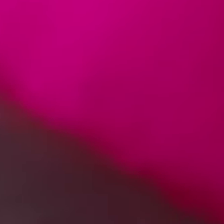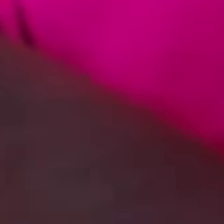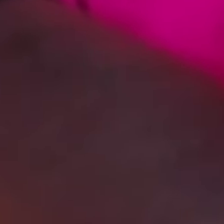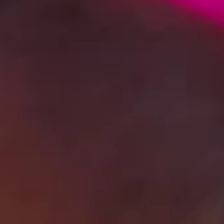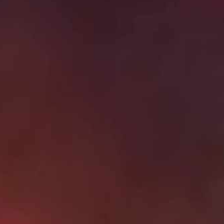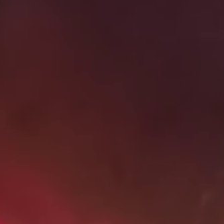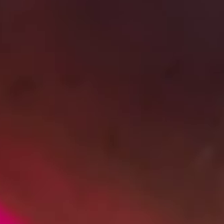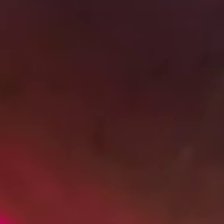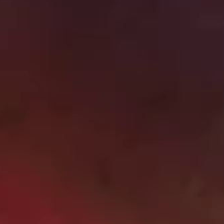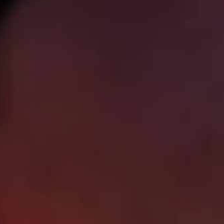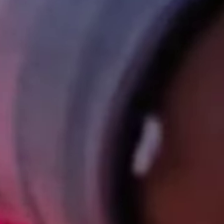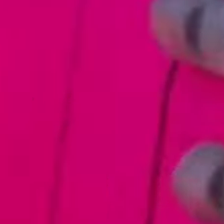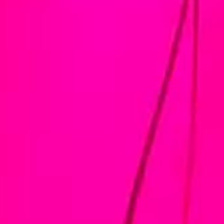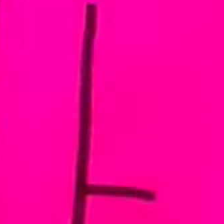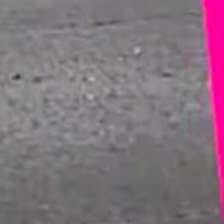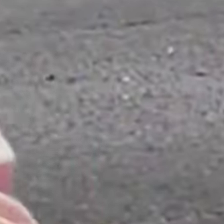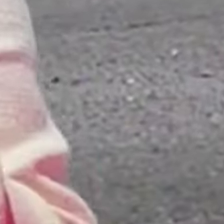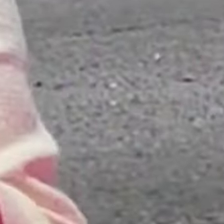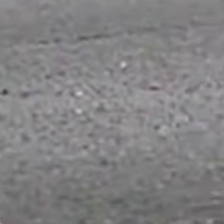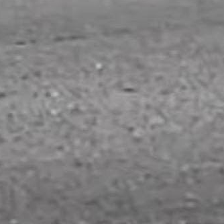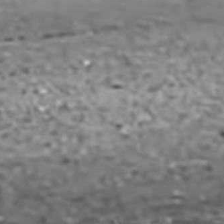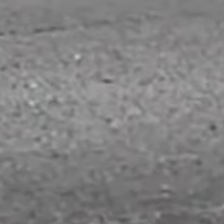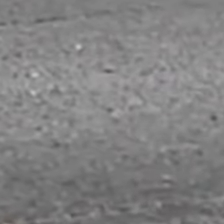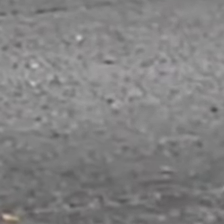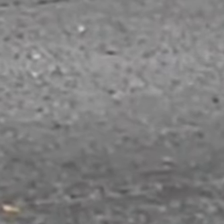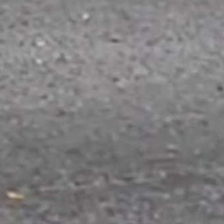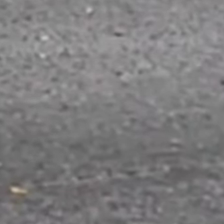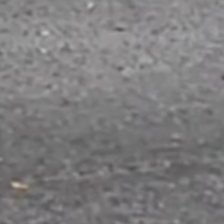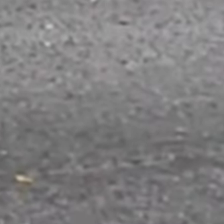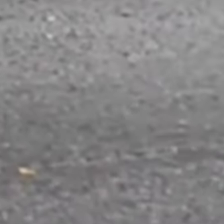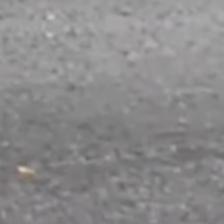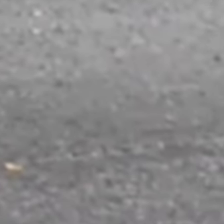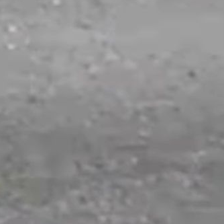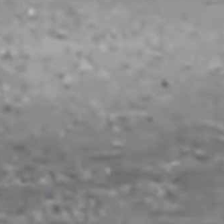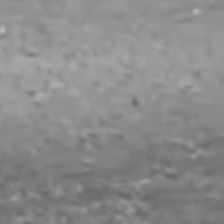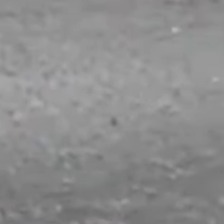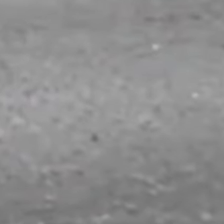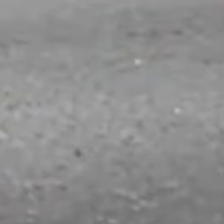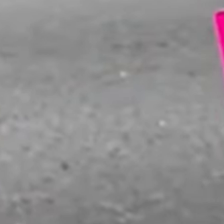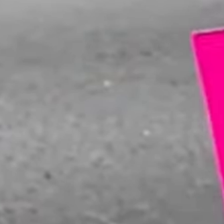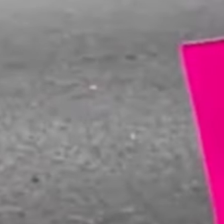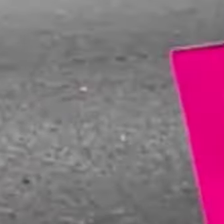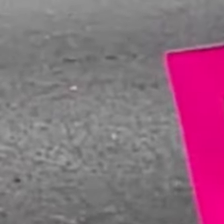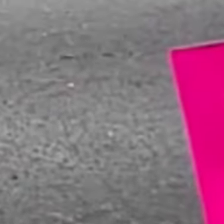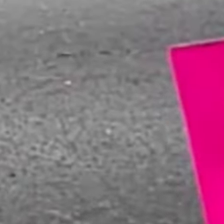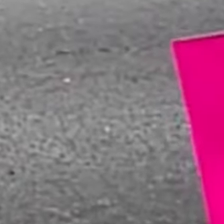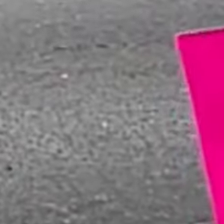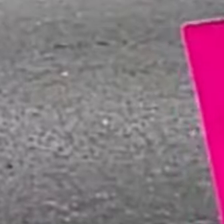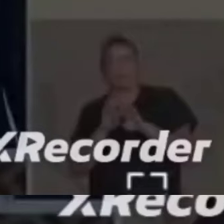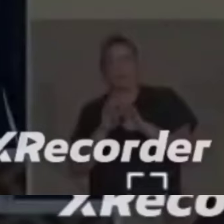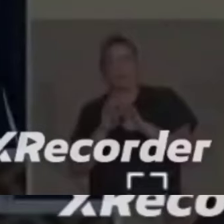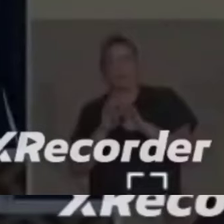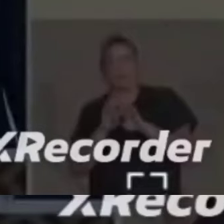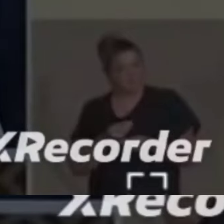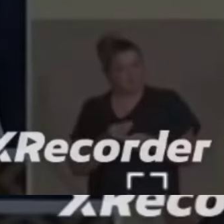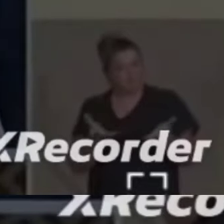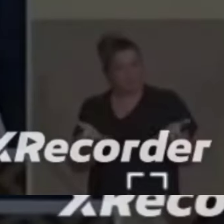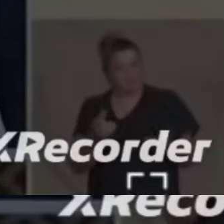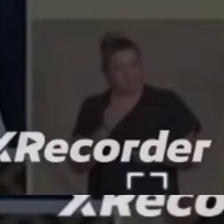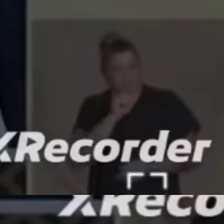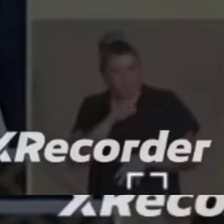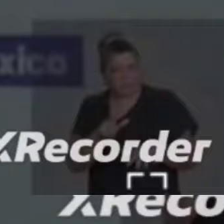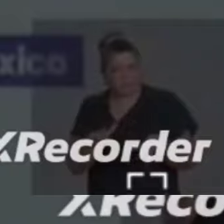Sí. Con esa esperanza de llegar a ese sitio. Ahí nos toca para uno.